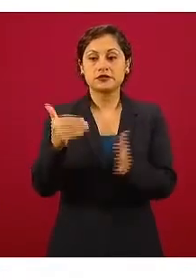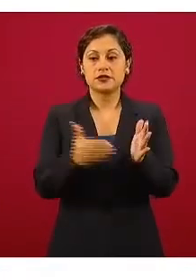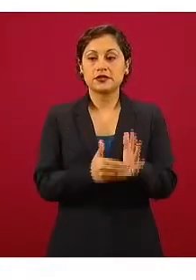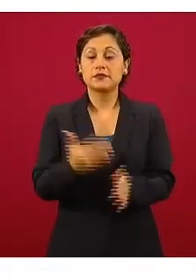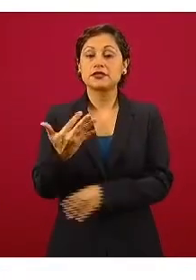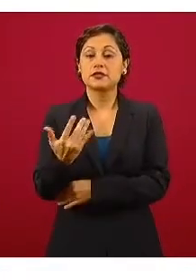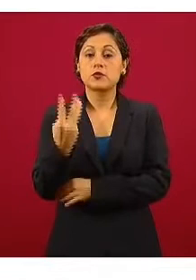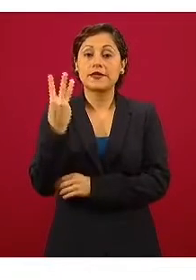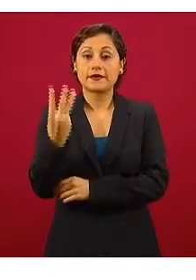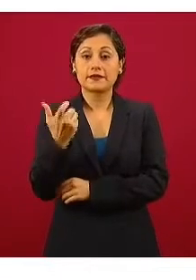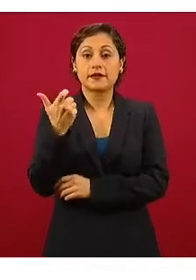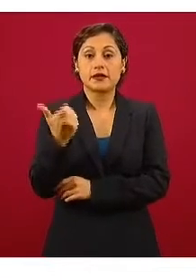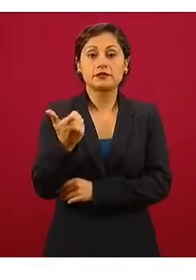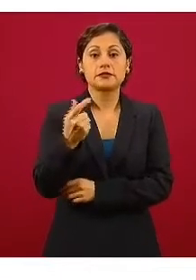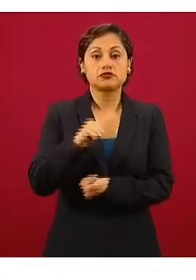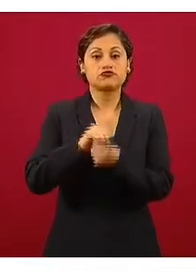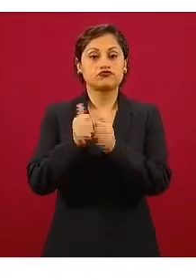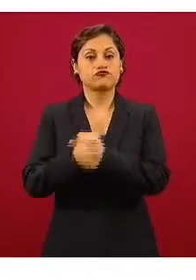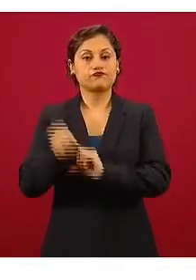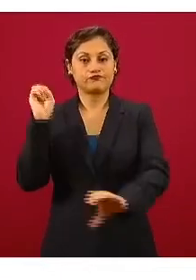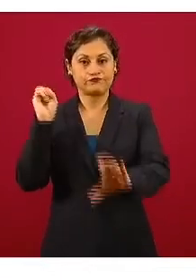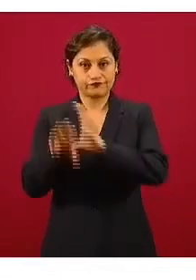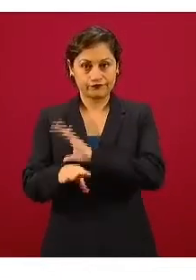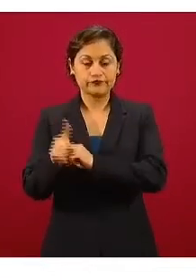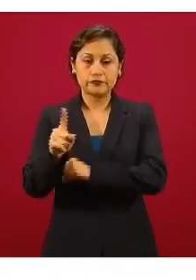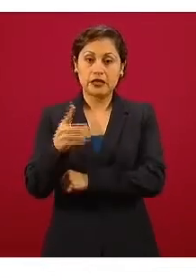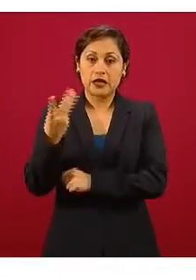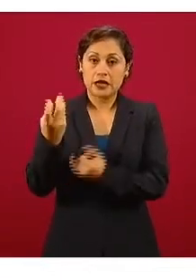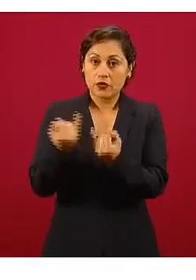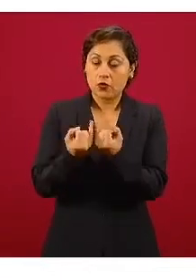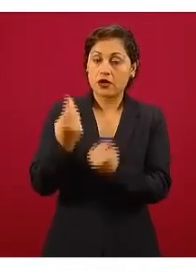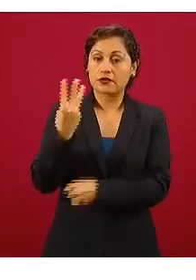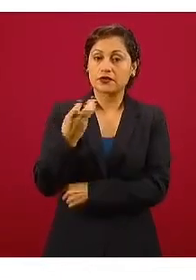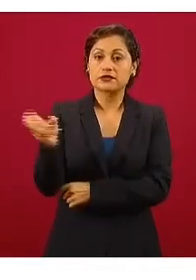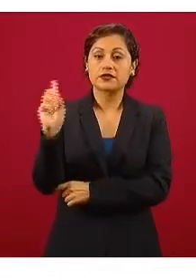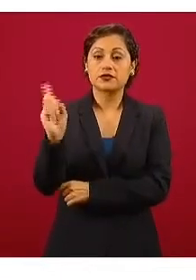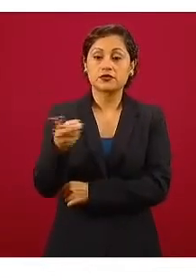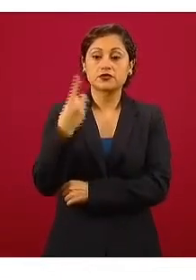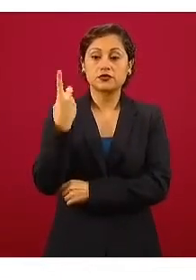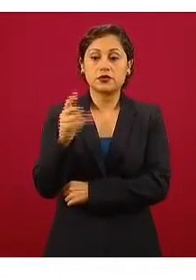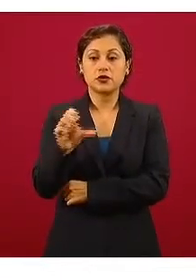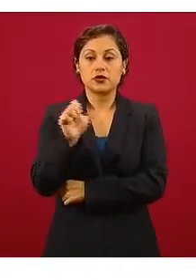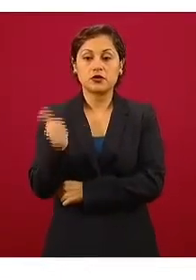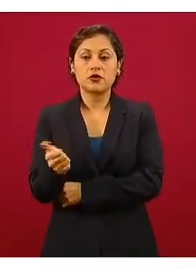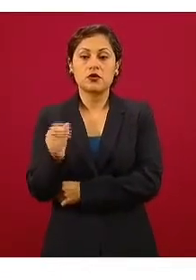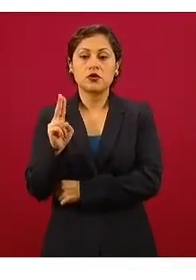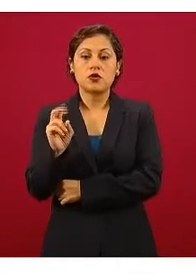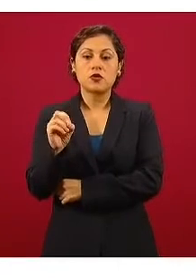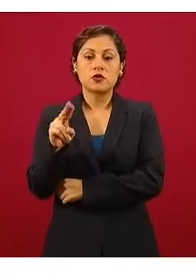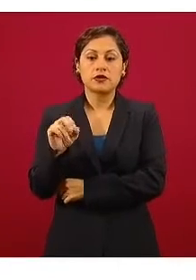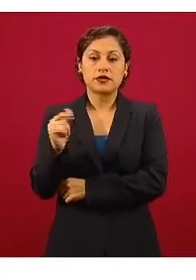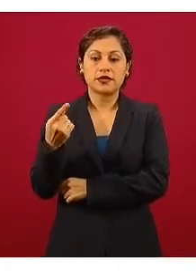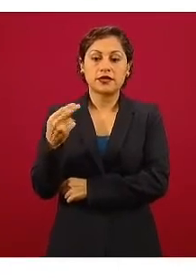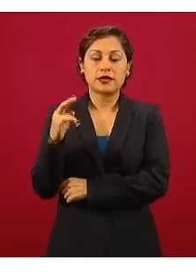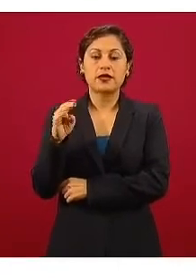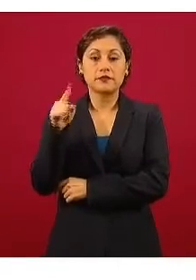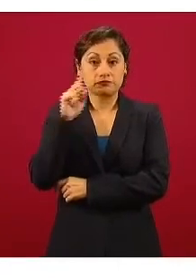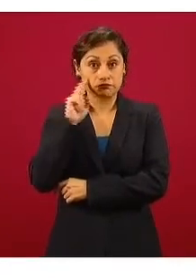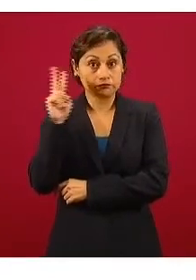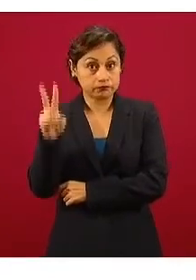7,053 pesos por su remesa promedio de 300 dólares. Mientras que la peor opción es MoneyGram, vean la comisión,